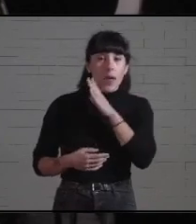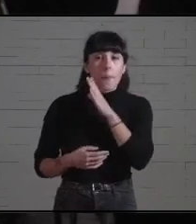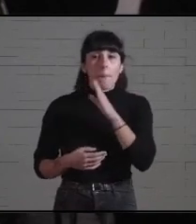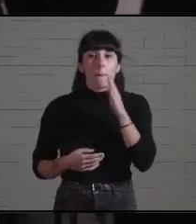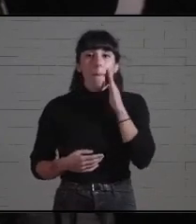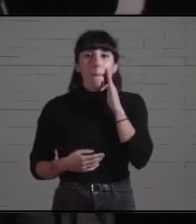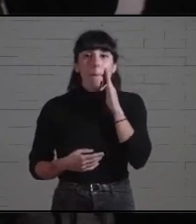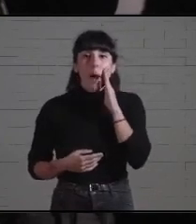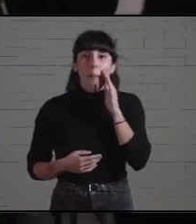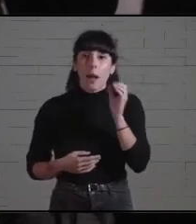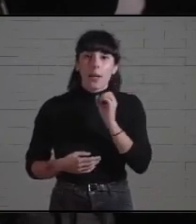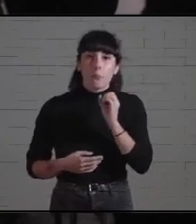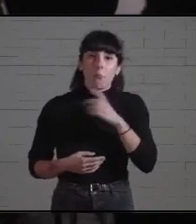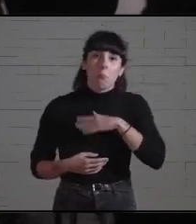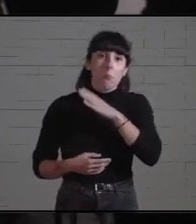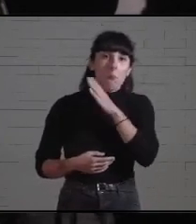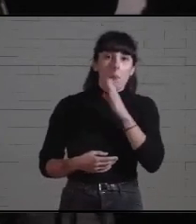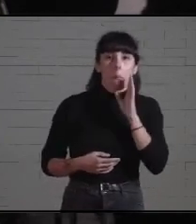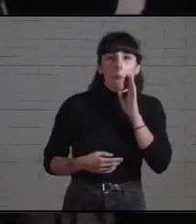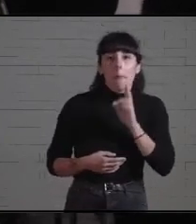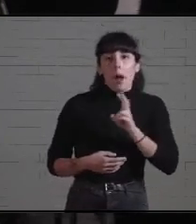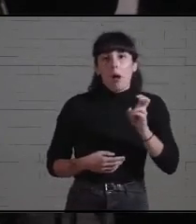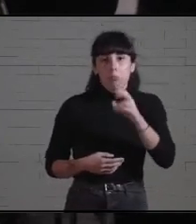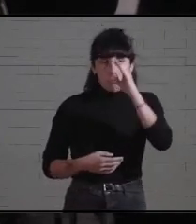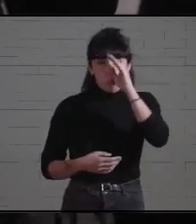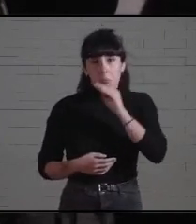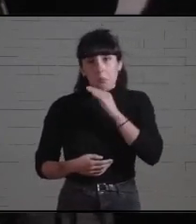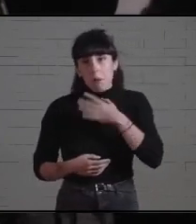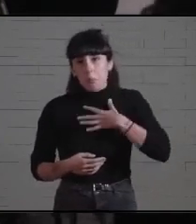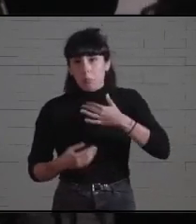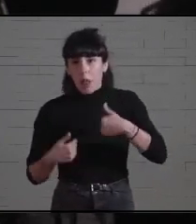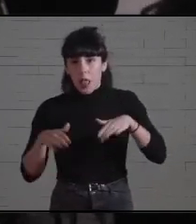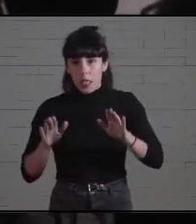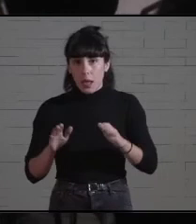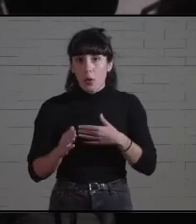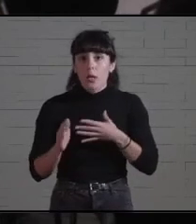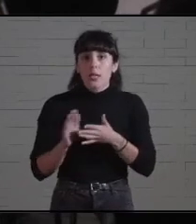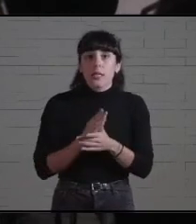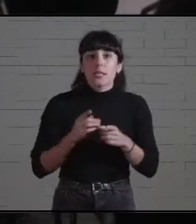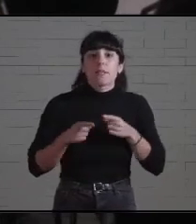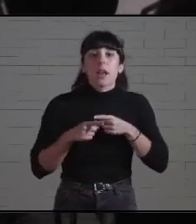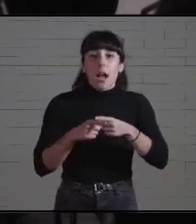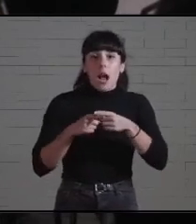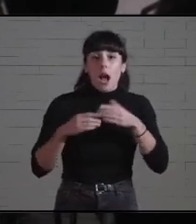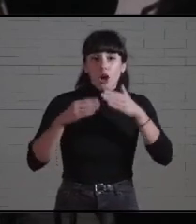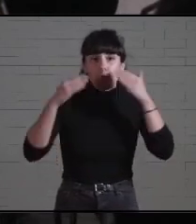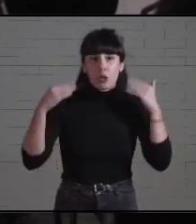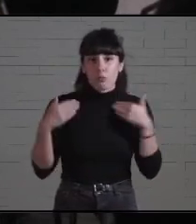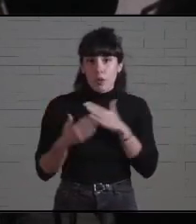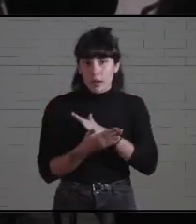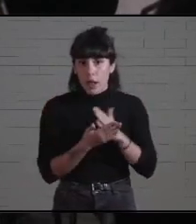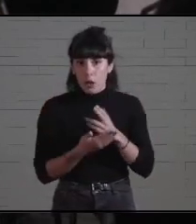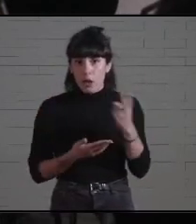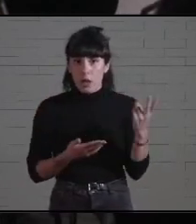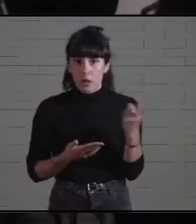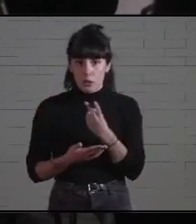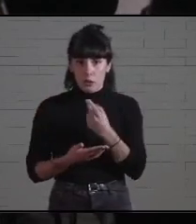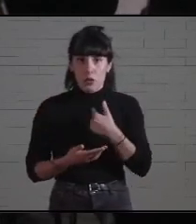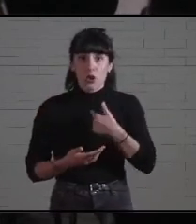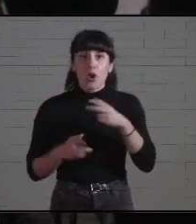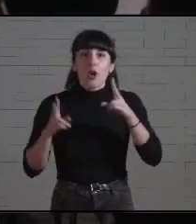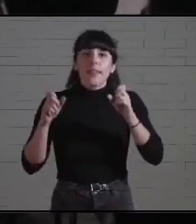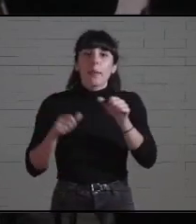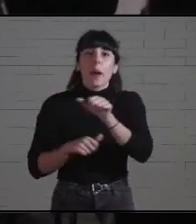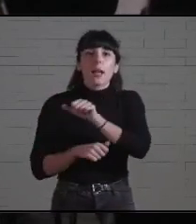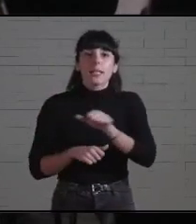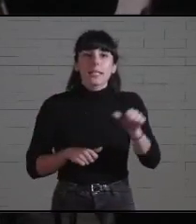por encima de otros derechos que tenemos los progenitores de corresponsabilidad, de conciliación, ¿no? O sea, que esas 6 semanas yo no las entiendo